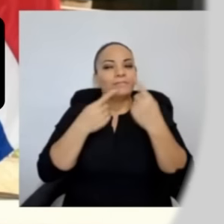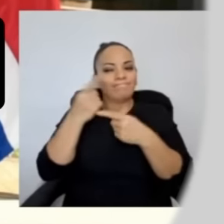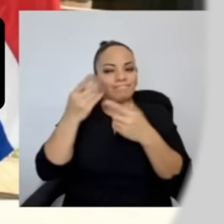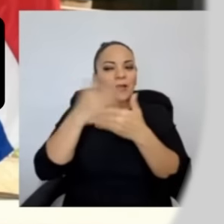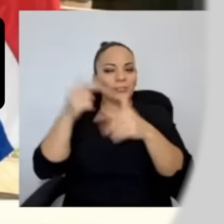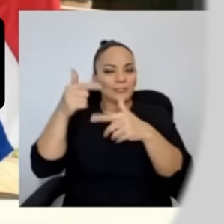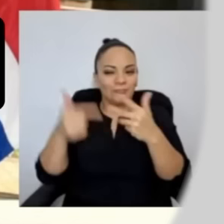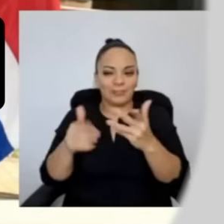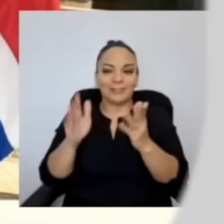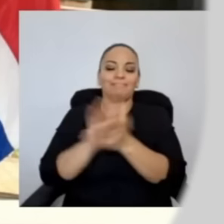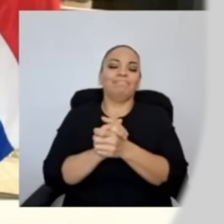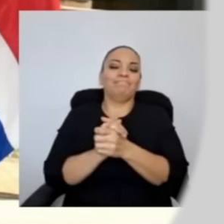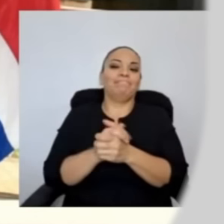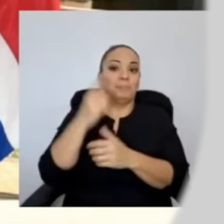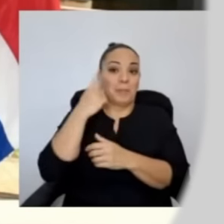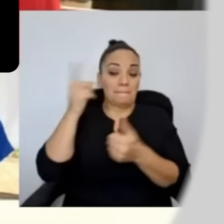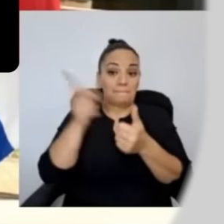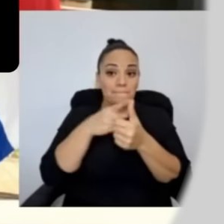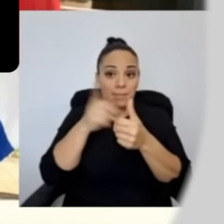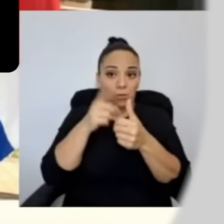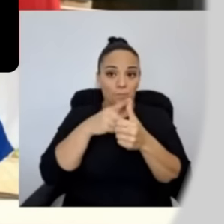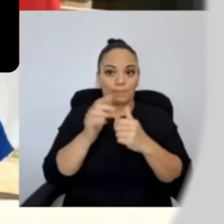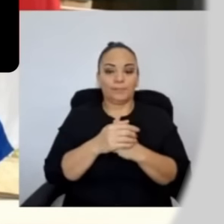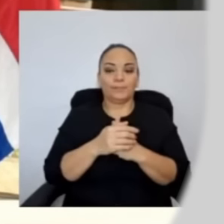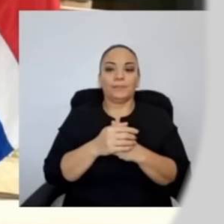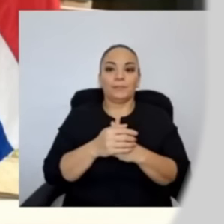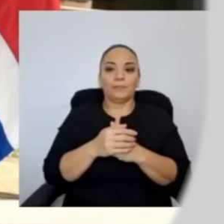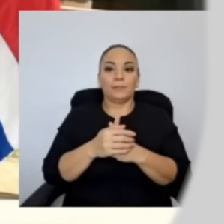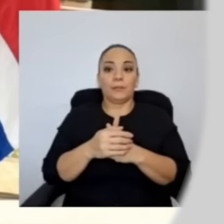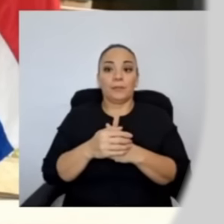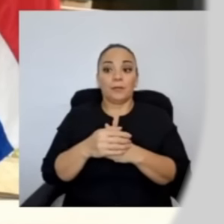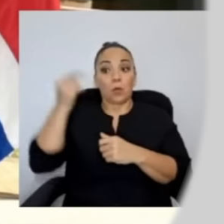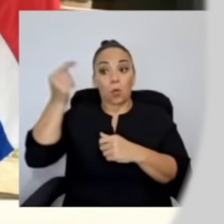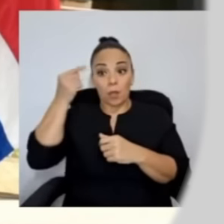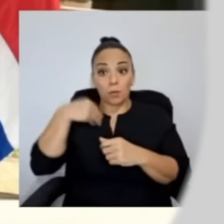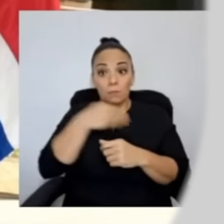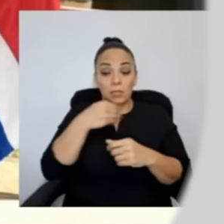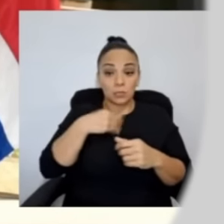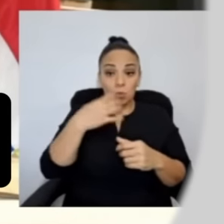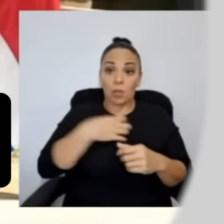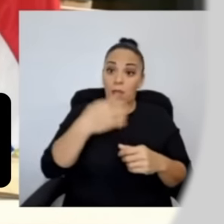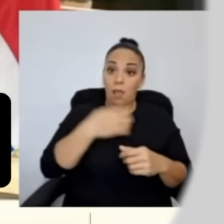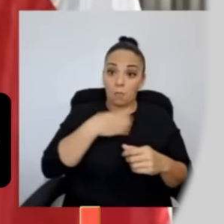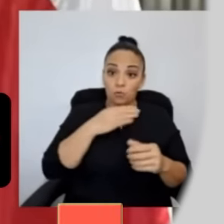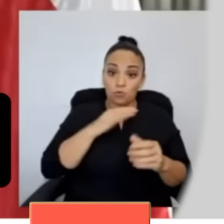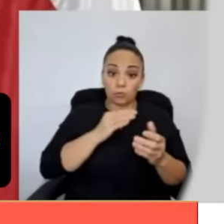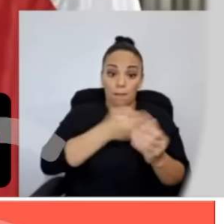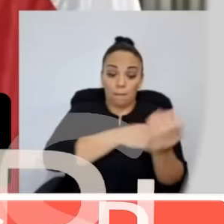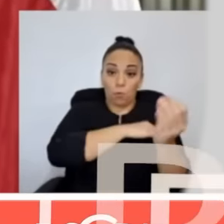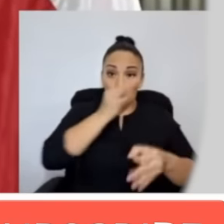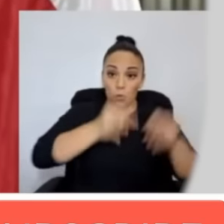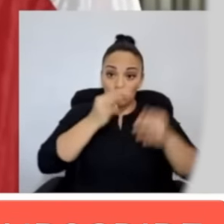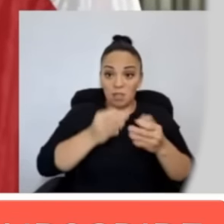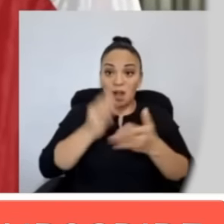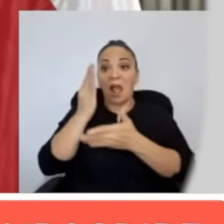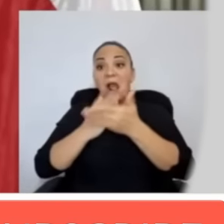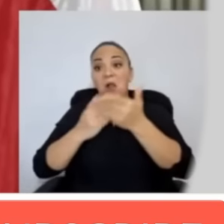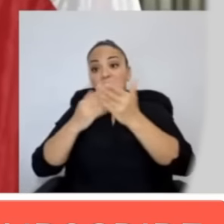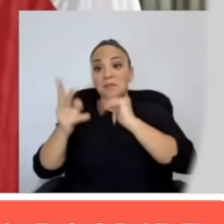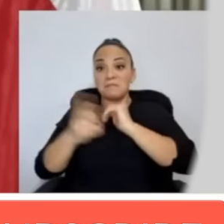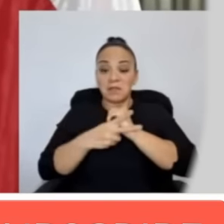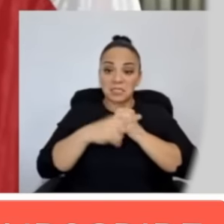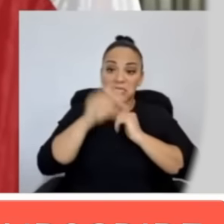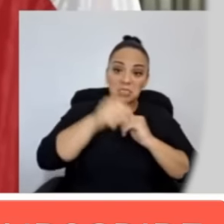Vea, primero el gobierno y los ministros no nos quejamos de Poder Judicial un día sí y otro también. Nosotros somos parte